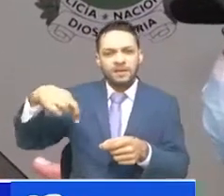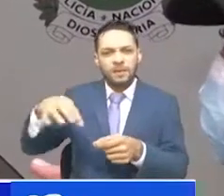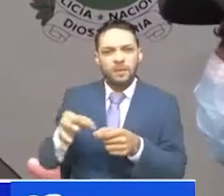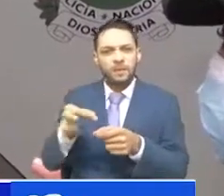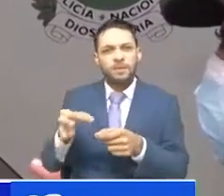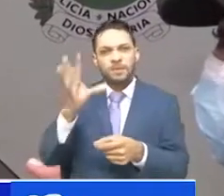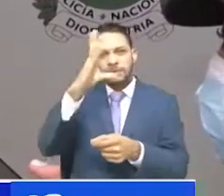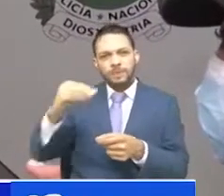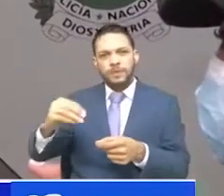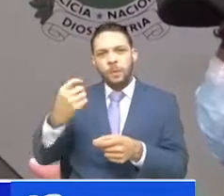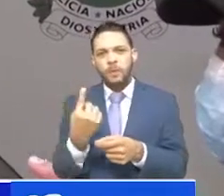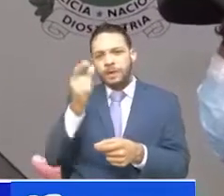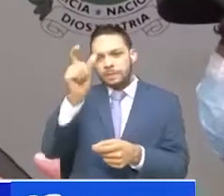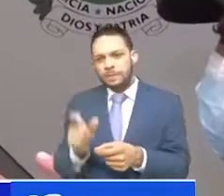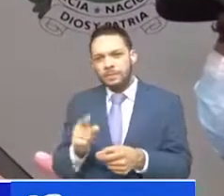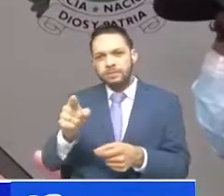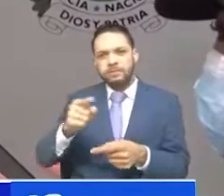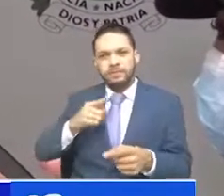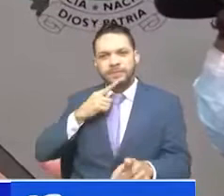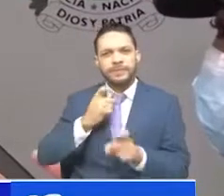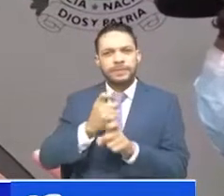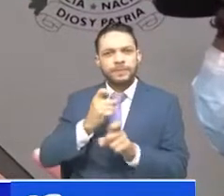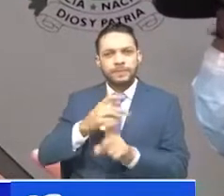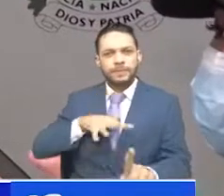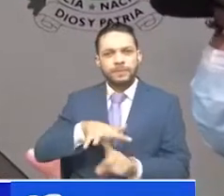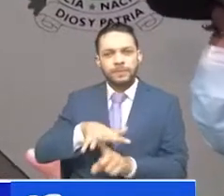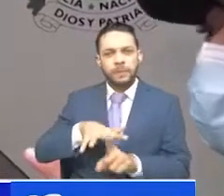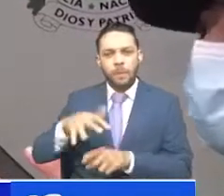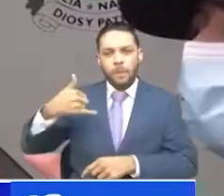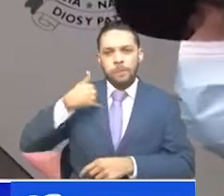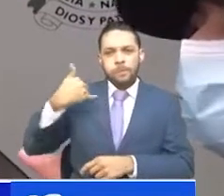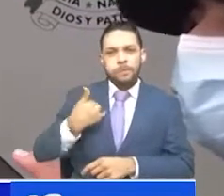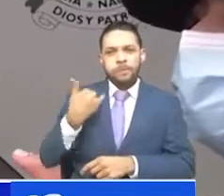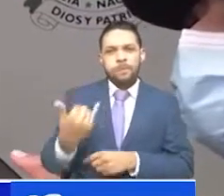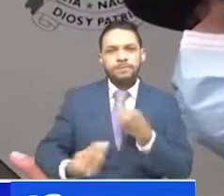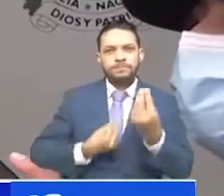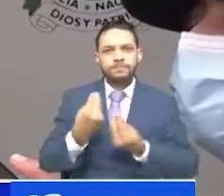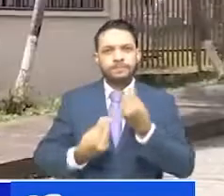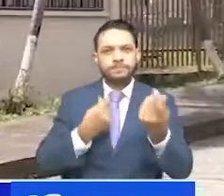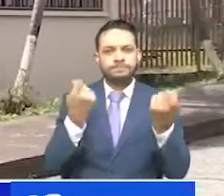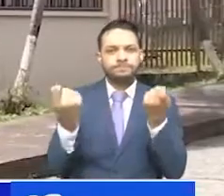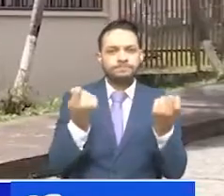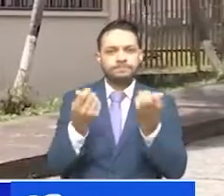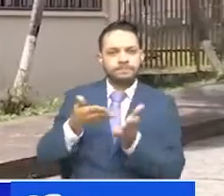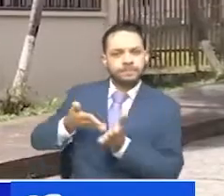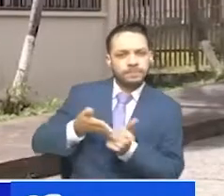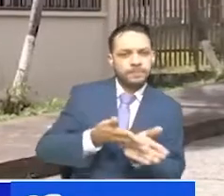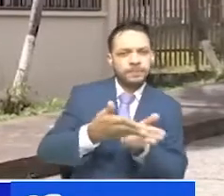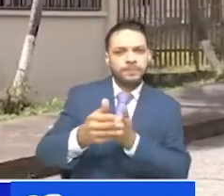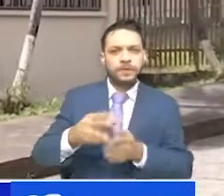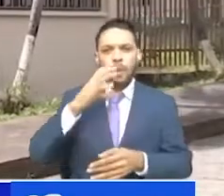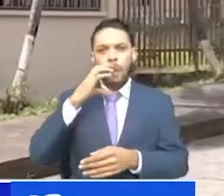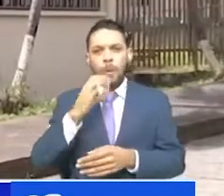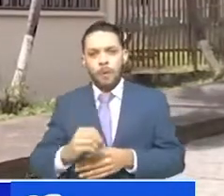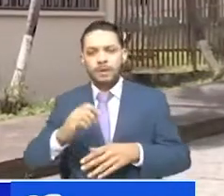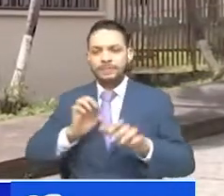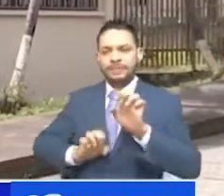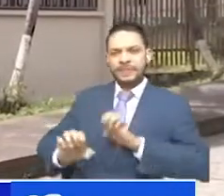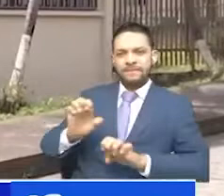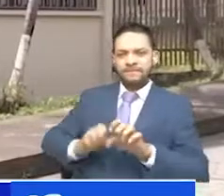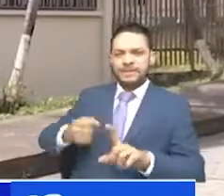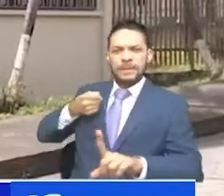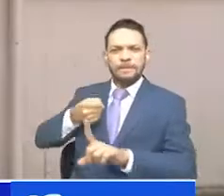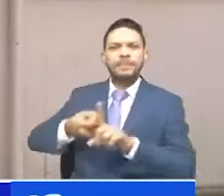Hay una persona que resultó víctima, una joven de eso. Nosotros hemos priorizado la ruta. A su pareja, quien trató de defenderla,